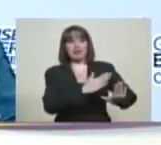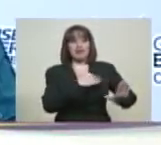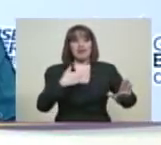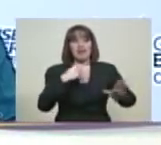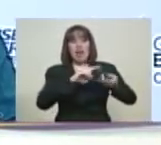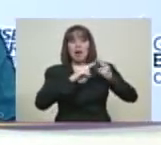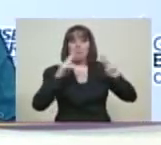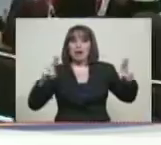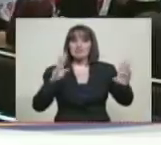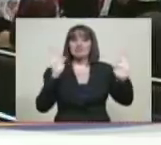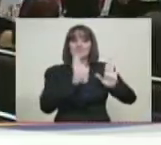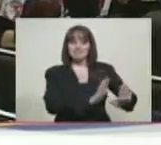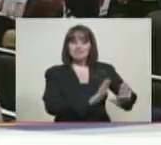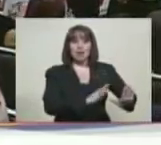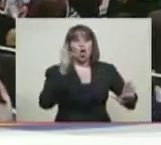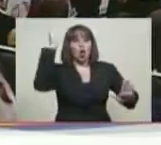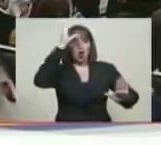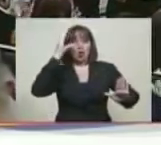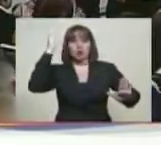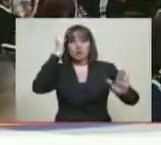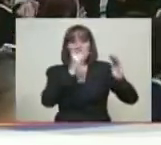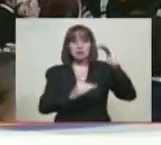es porque es triunfa la conciencia mayoritaria